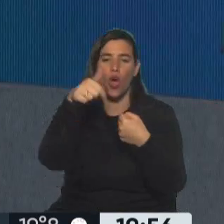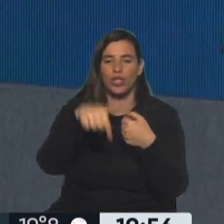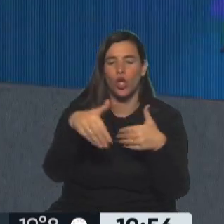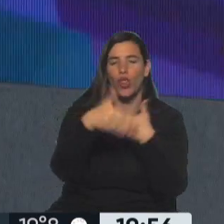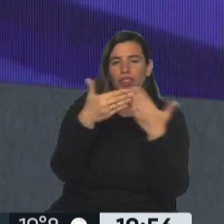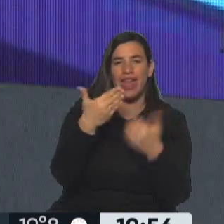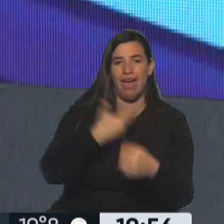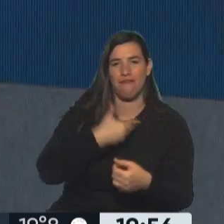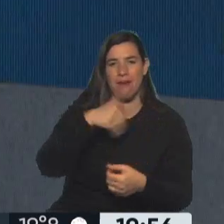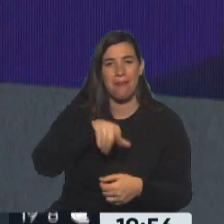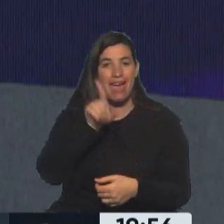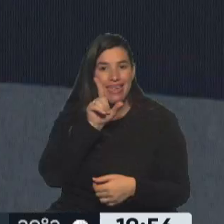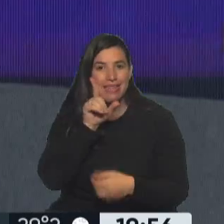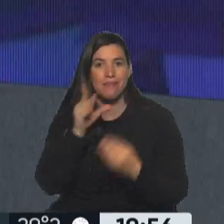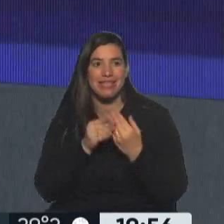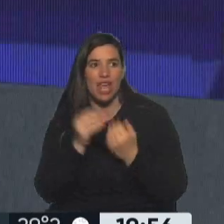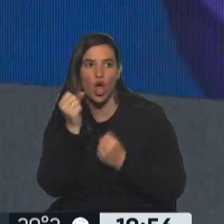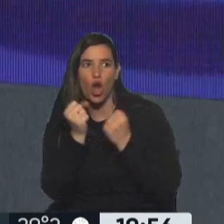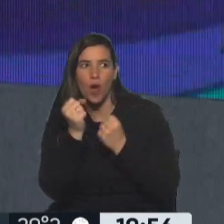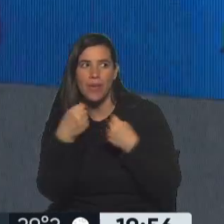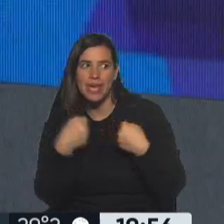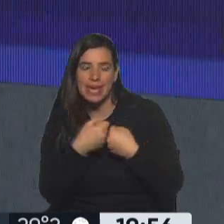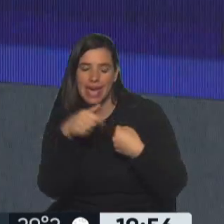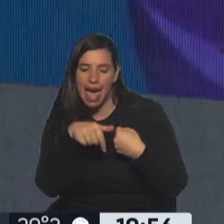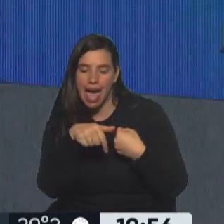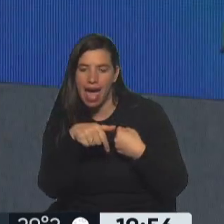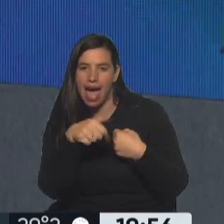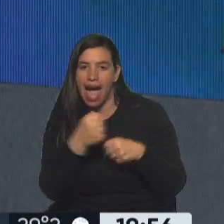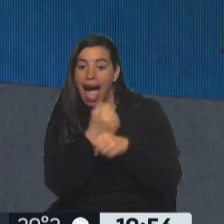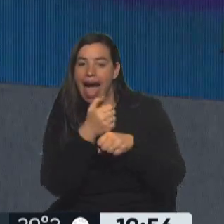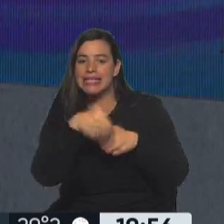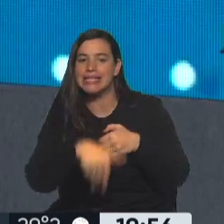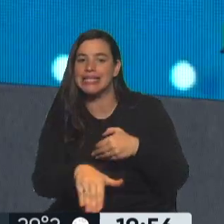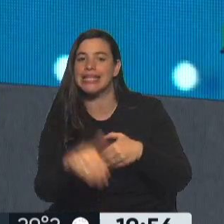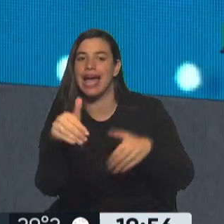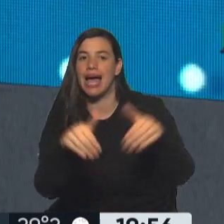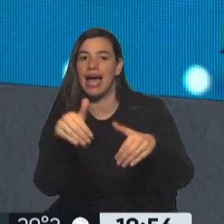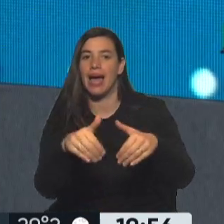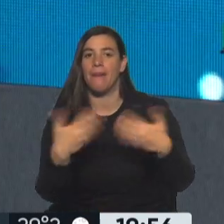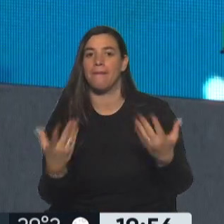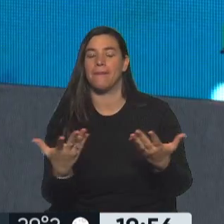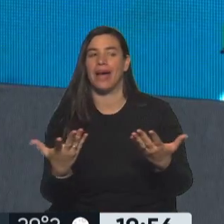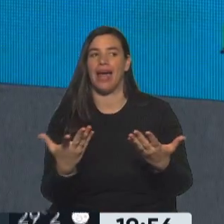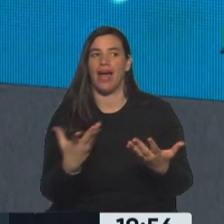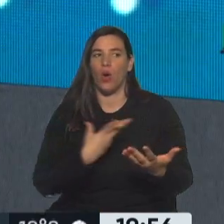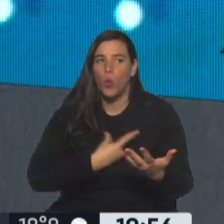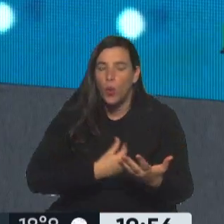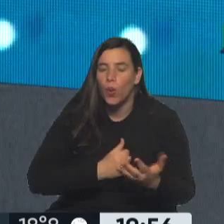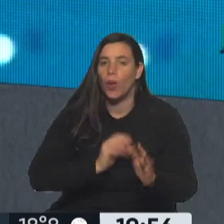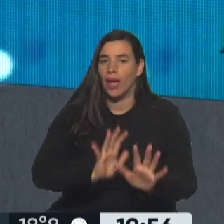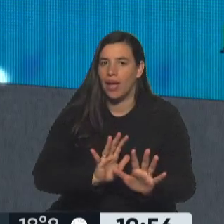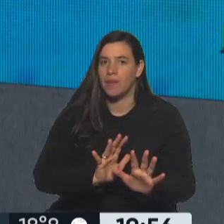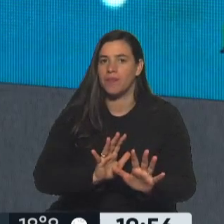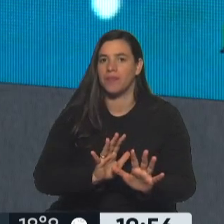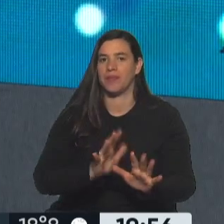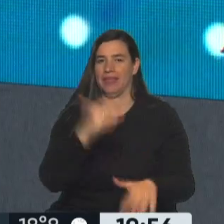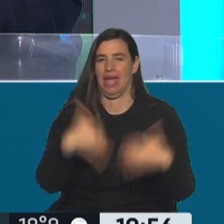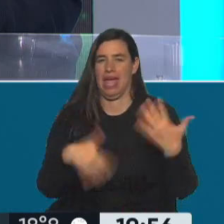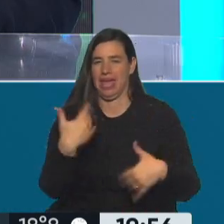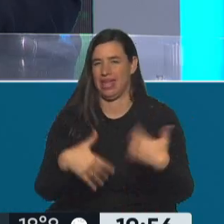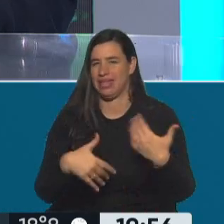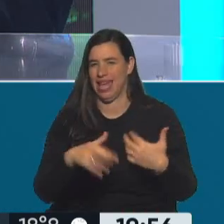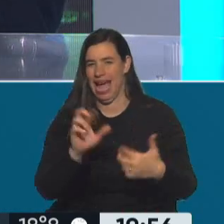tema, de una seguridad no persecutoria, no punitiva, no estigmatizadora, Sí, no represiva. pero